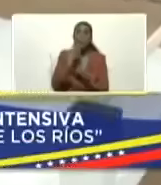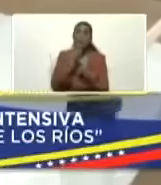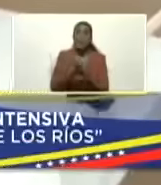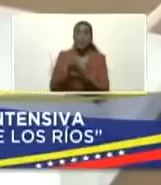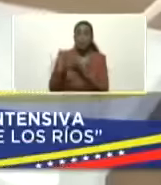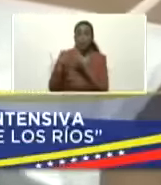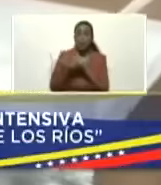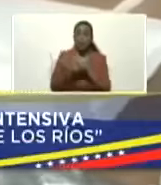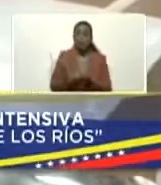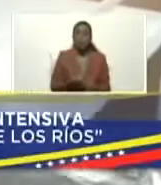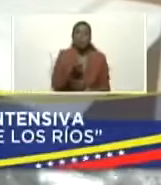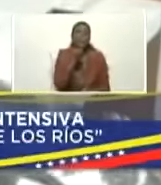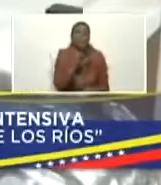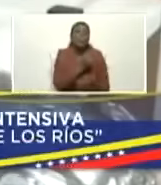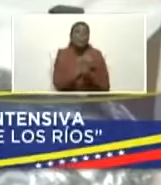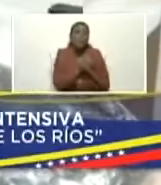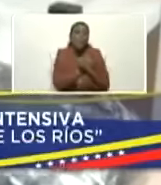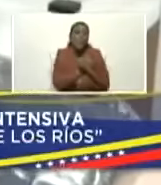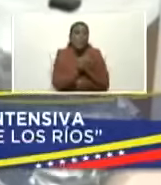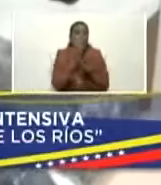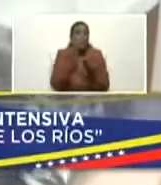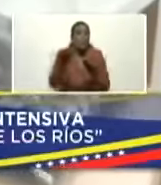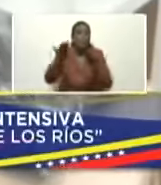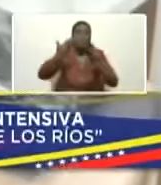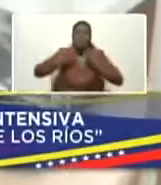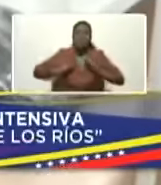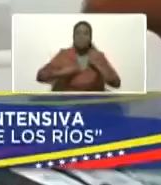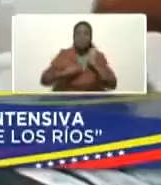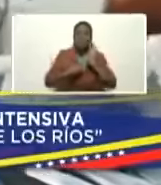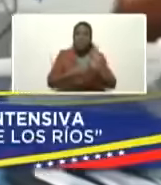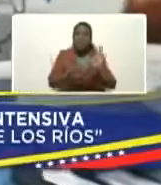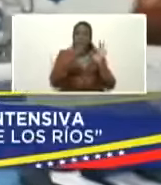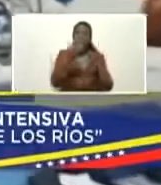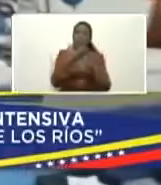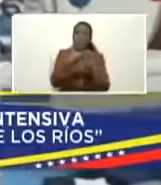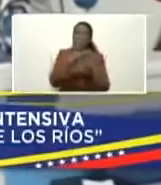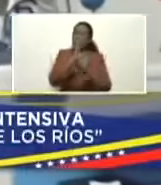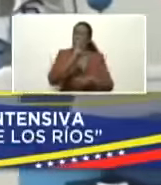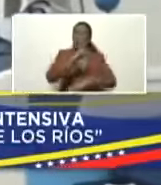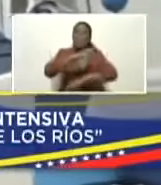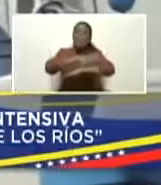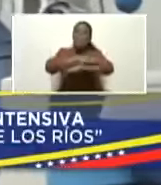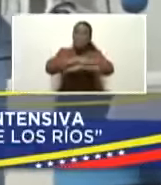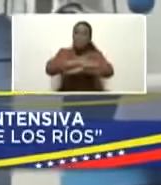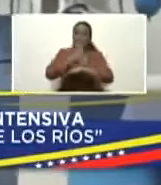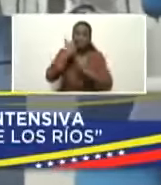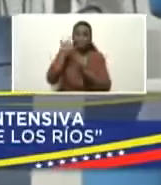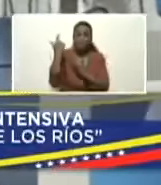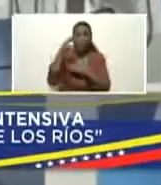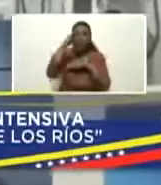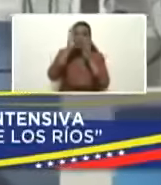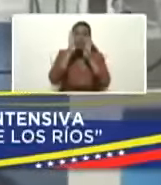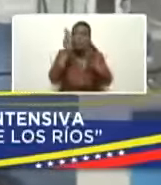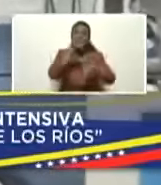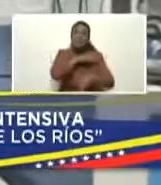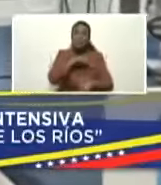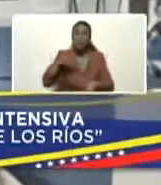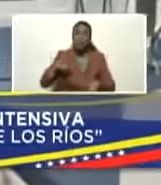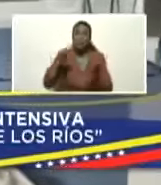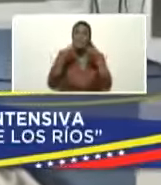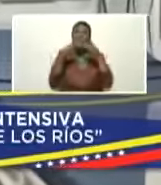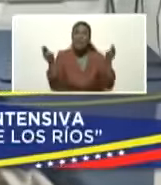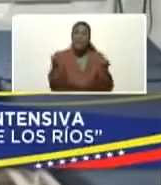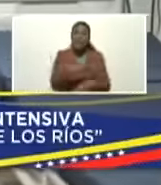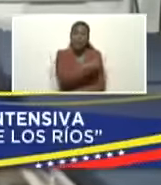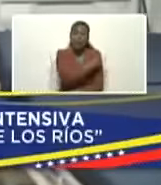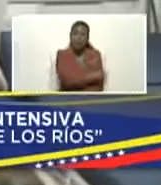nosotros. Tanto amor, presidente, tanto amor que usted demuestra, no con palabras, sino como acciones, y estar pendiente de nuestro Sistema Público